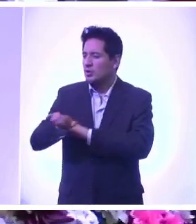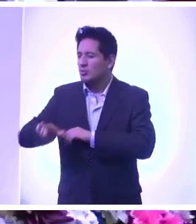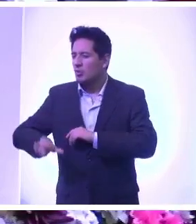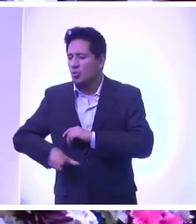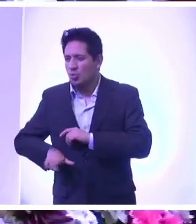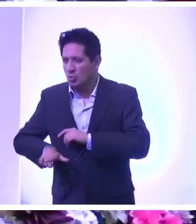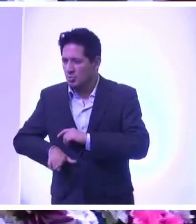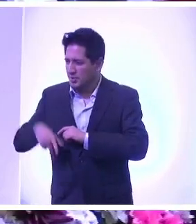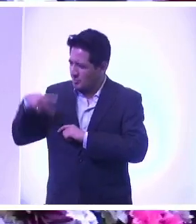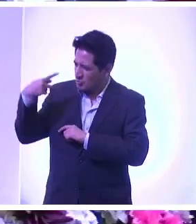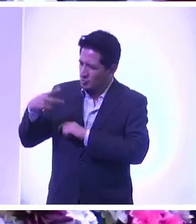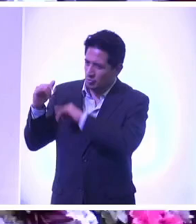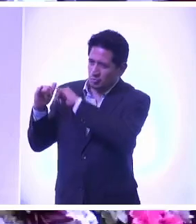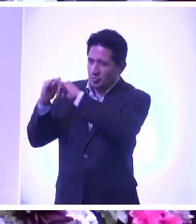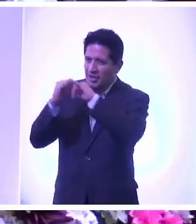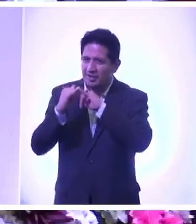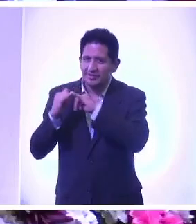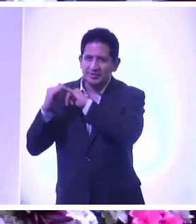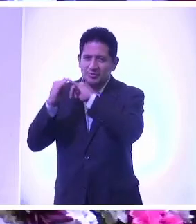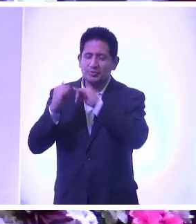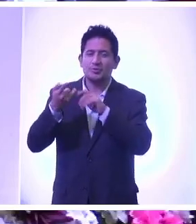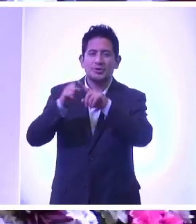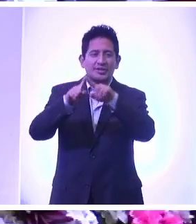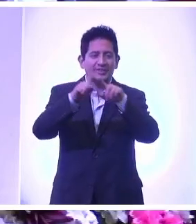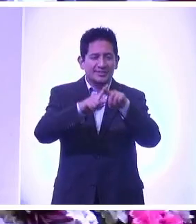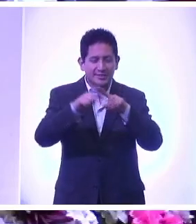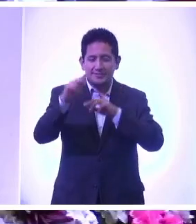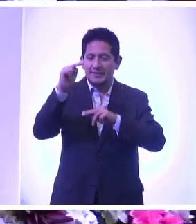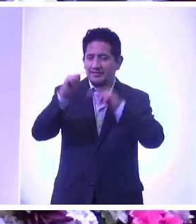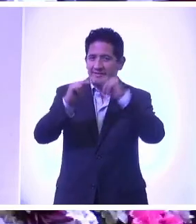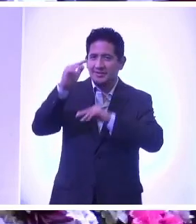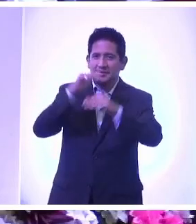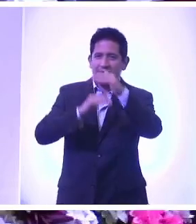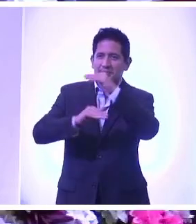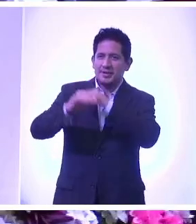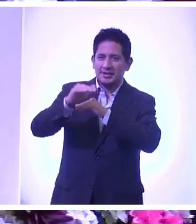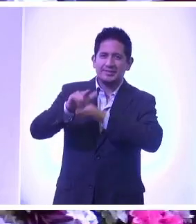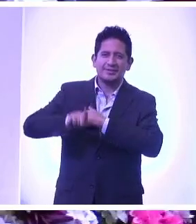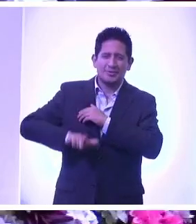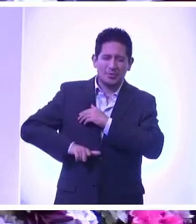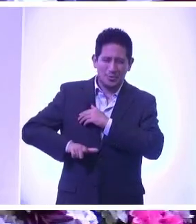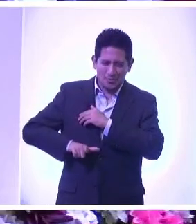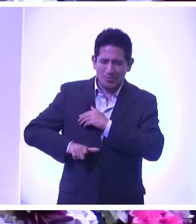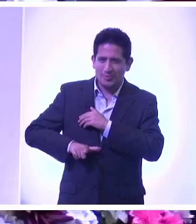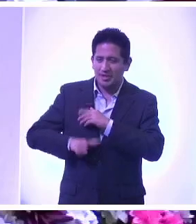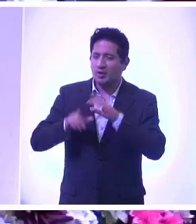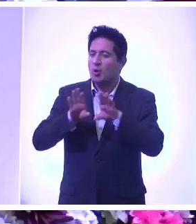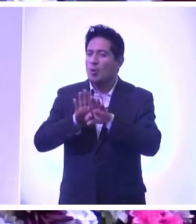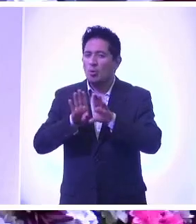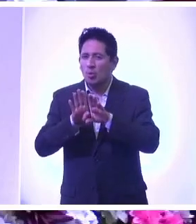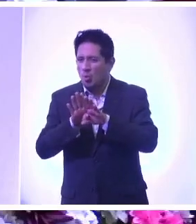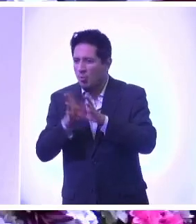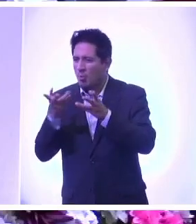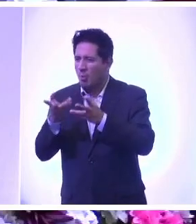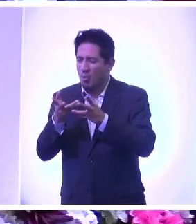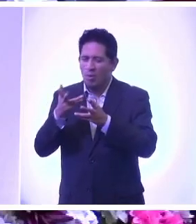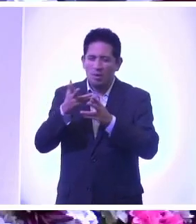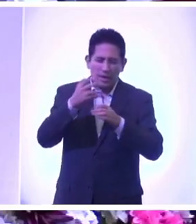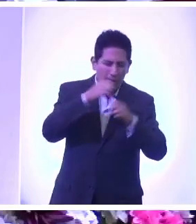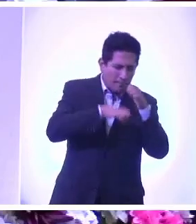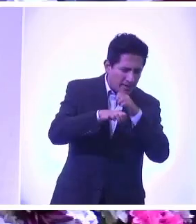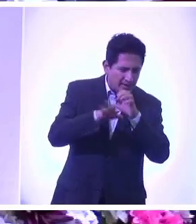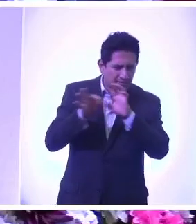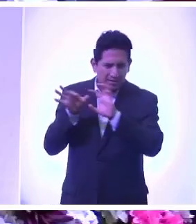instituciones con los tres diferentes niveles de poder y sobre todo estar muy a la vanguardia con lo que está sucediendo día con día es para